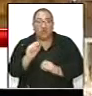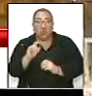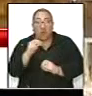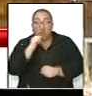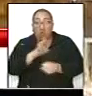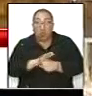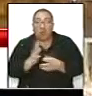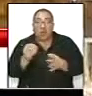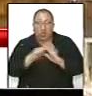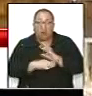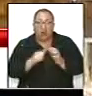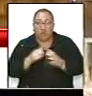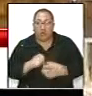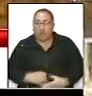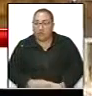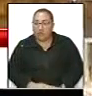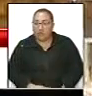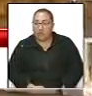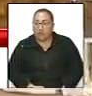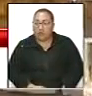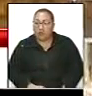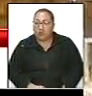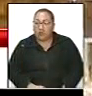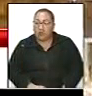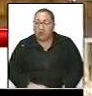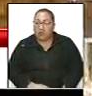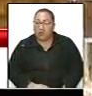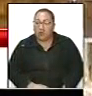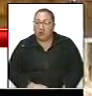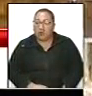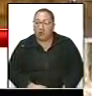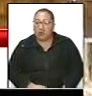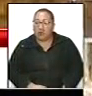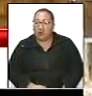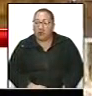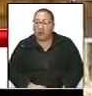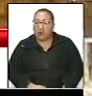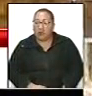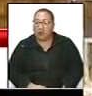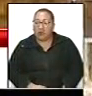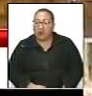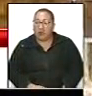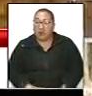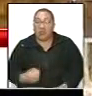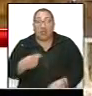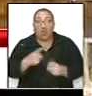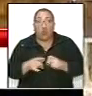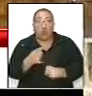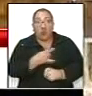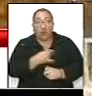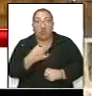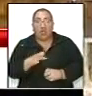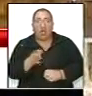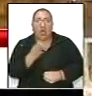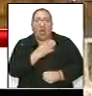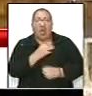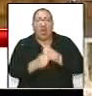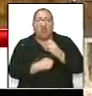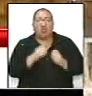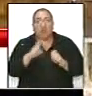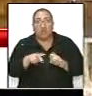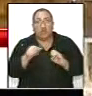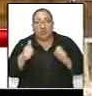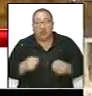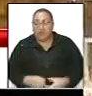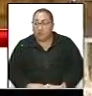con condiciones básicas de calidad. Están en la etapa final, ¿no? Ya estas universidades, algunas de ellas vienen desde el año 2016,